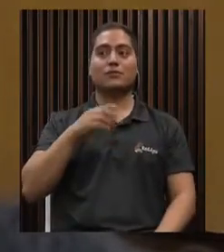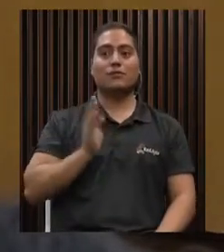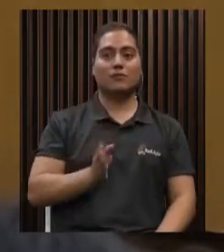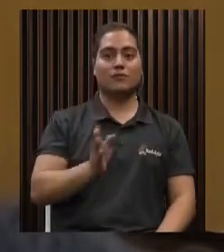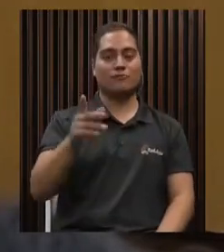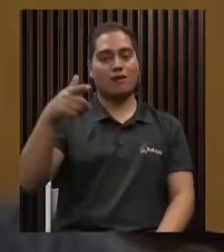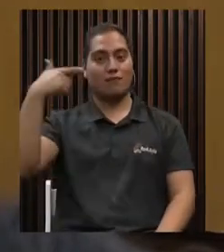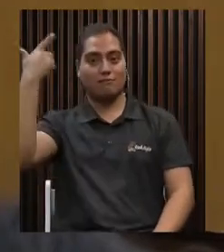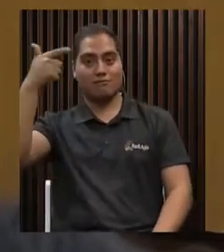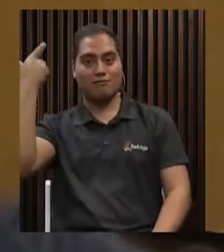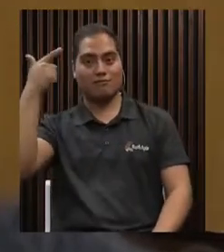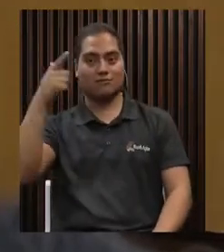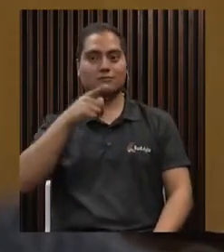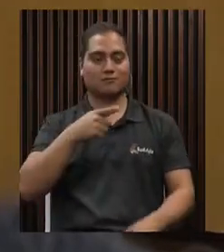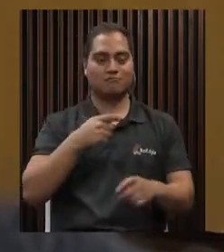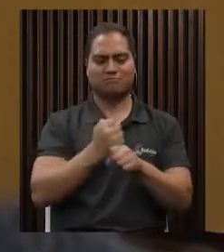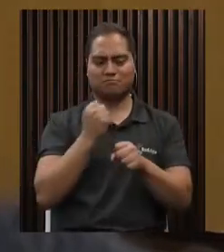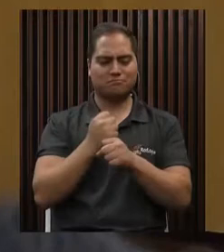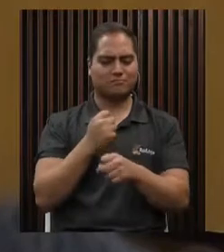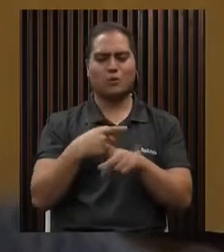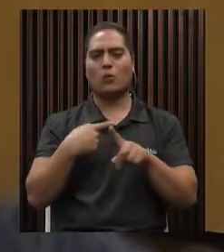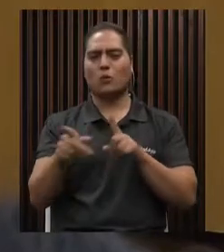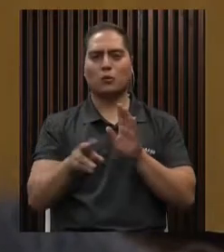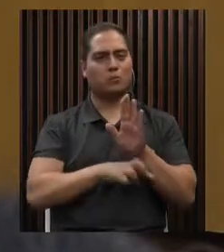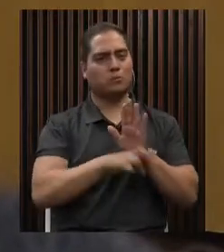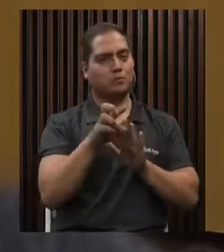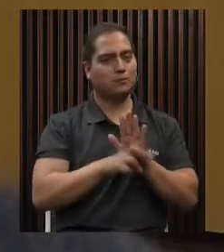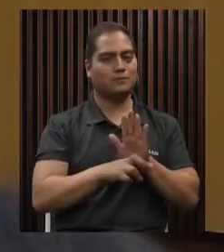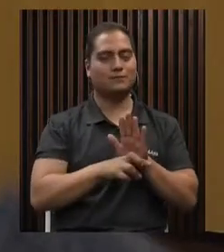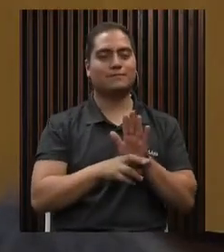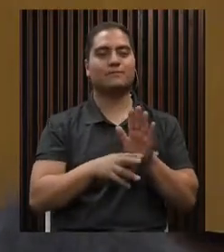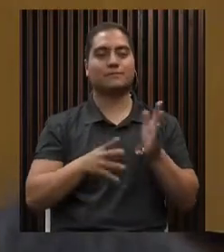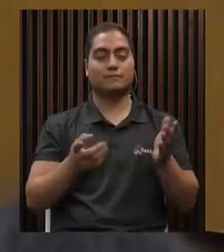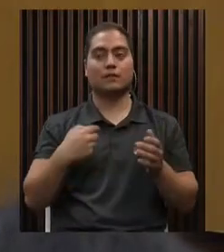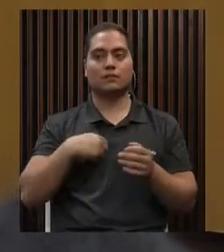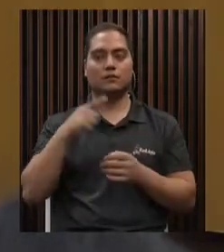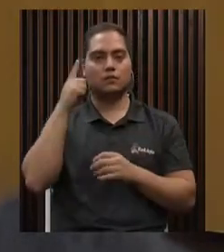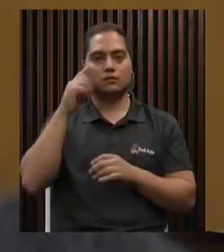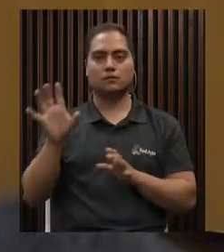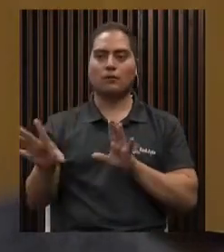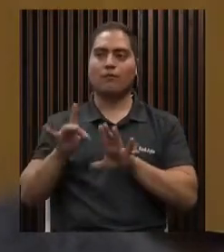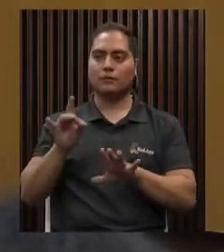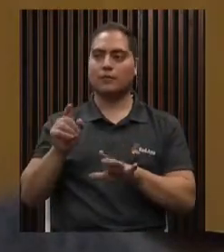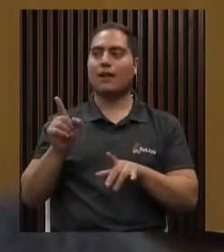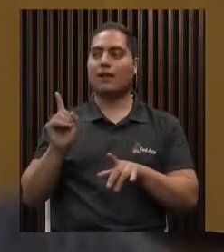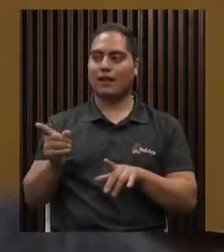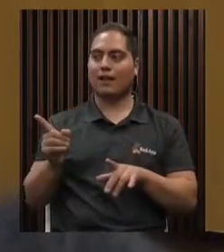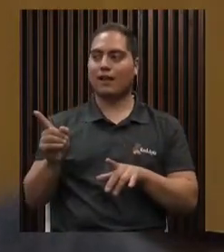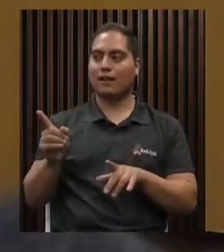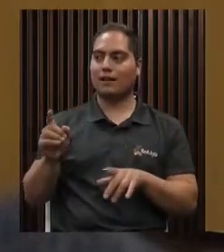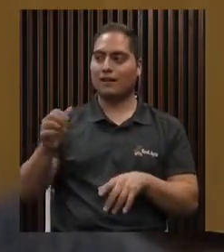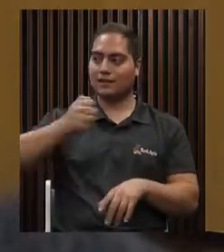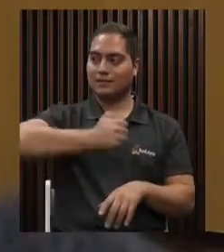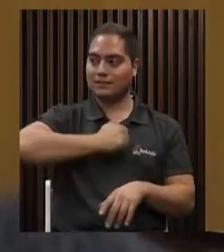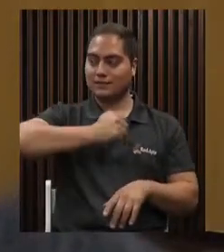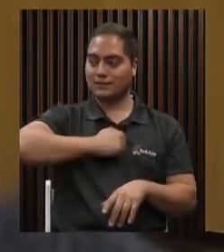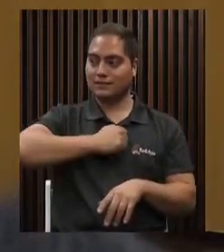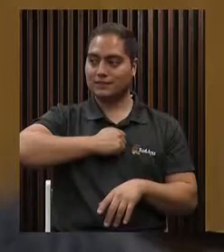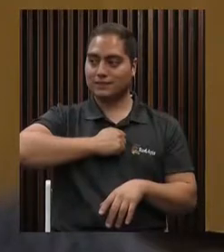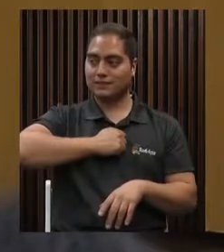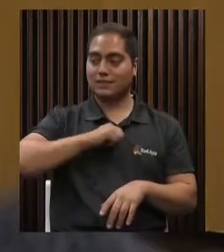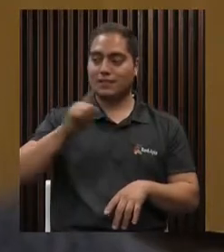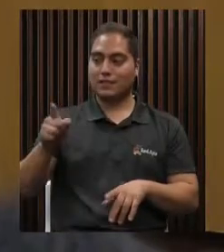proyectos. Entonces descubrimos durante todo ese proceso de cuando la llevamos a distintos lugares que había mucha gente en